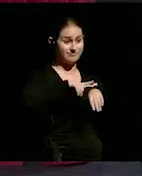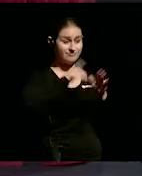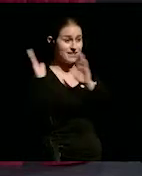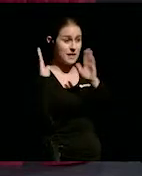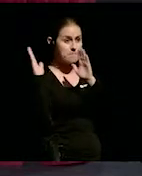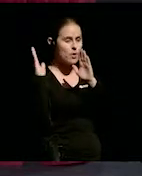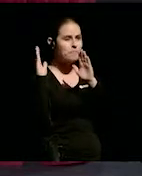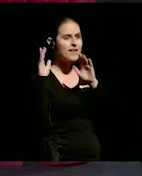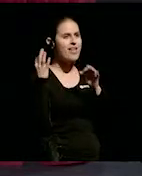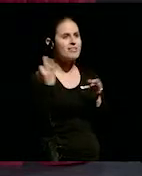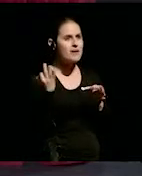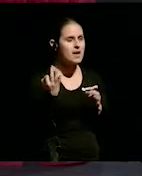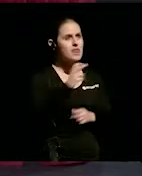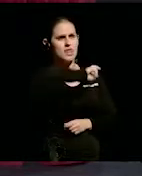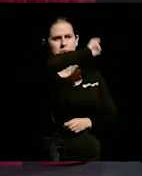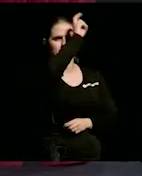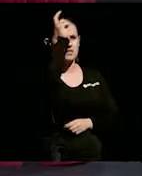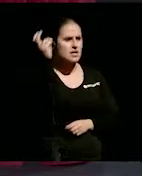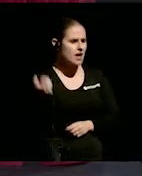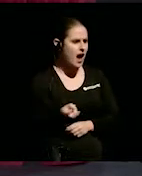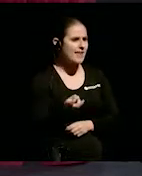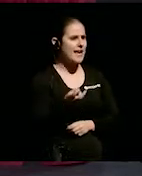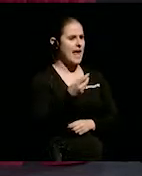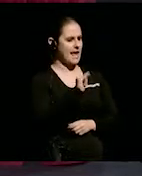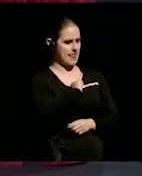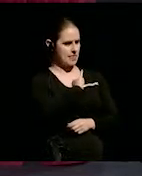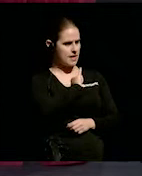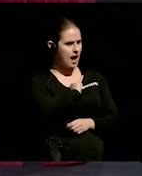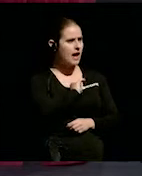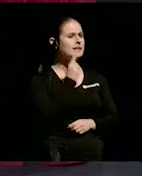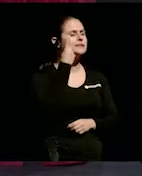de identidades, las diferentes etnicidades y